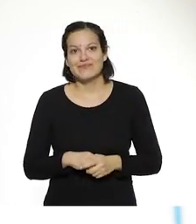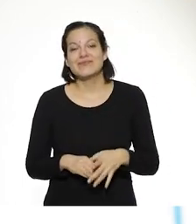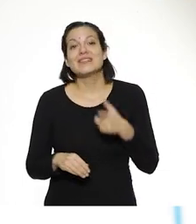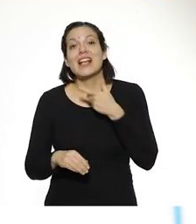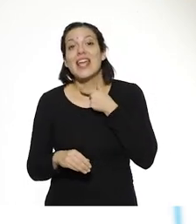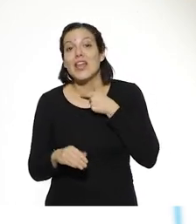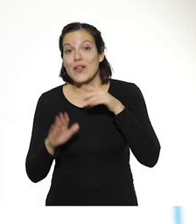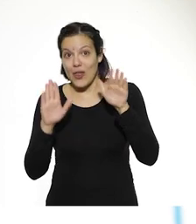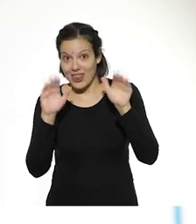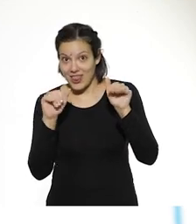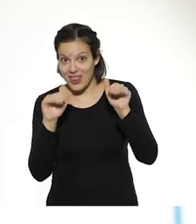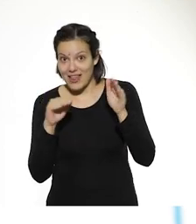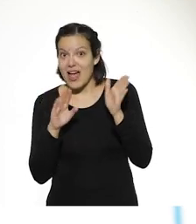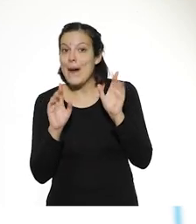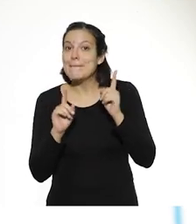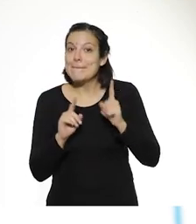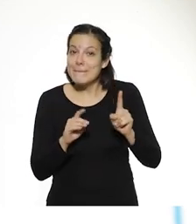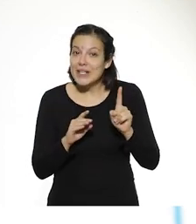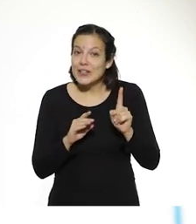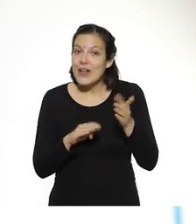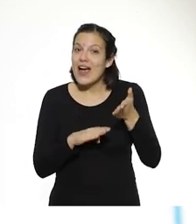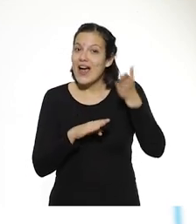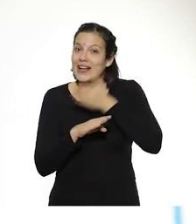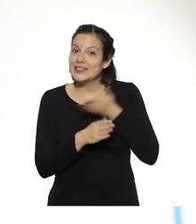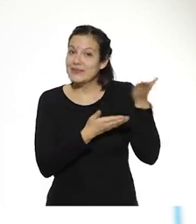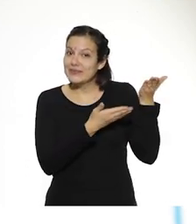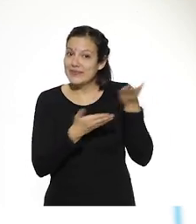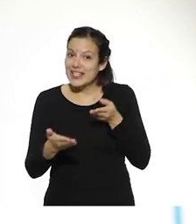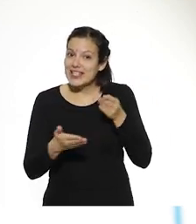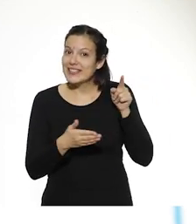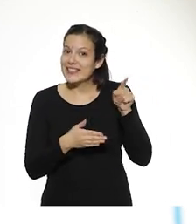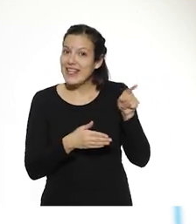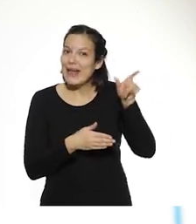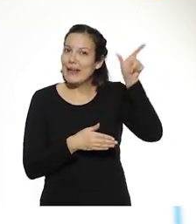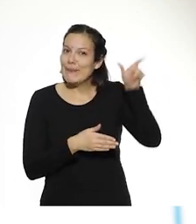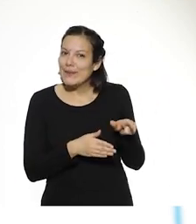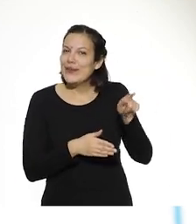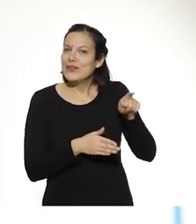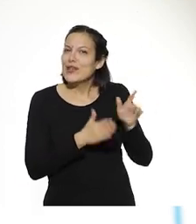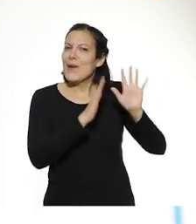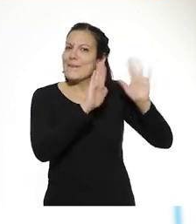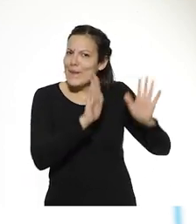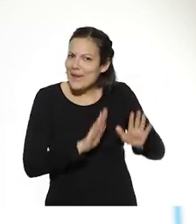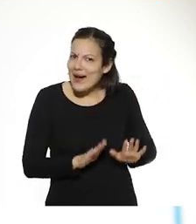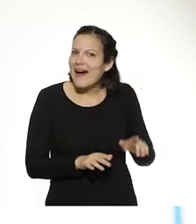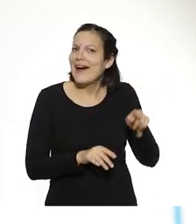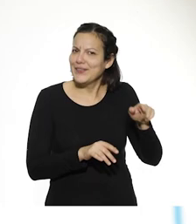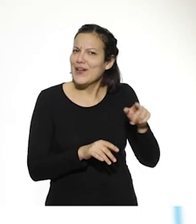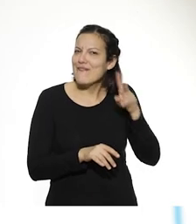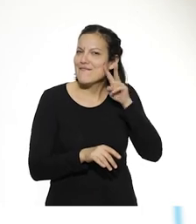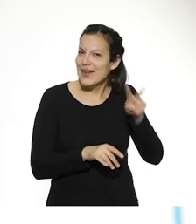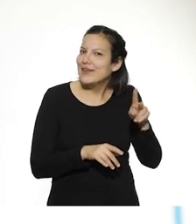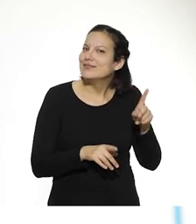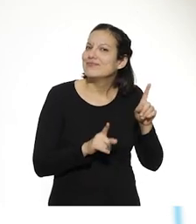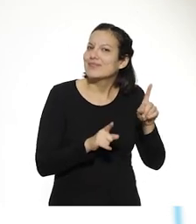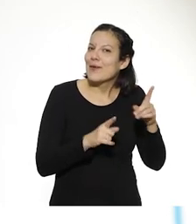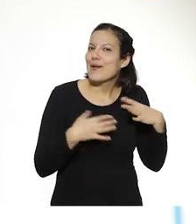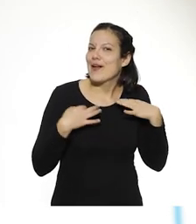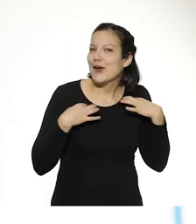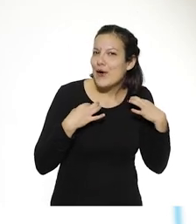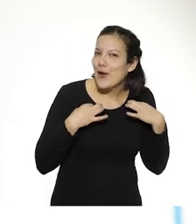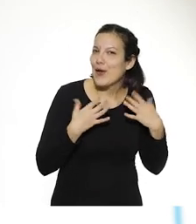Quiero despedirme, pero les voy a presentar a alguien que se estuvo preparando, ahora van a ver también